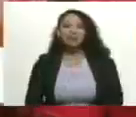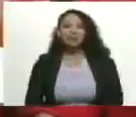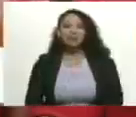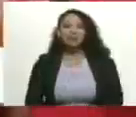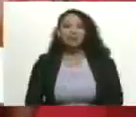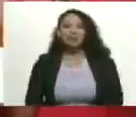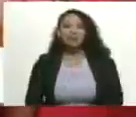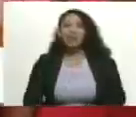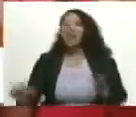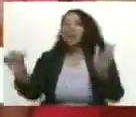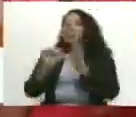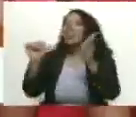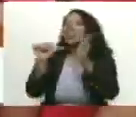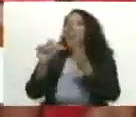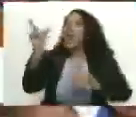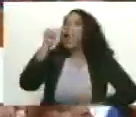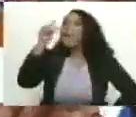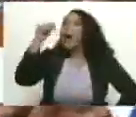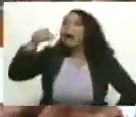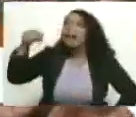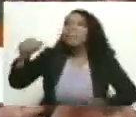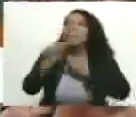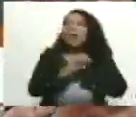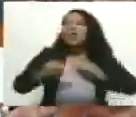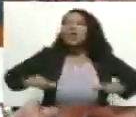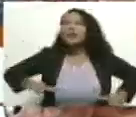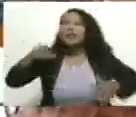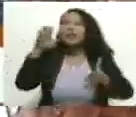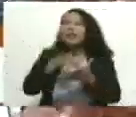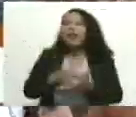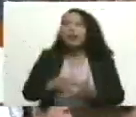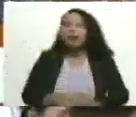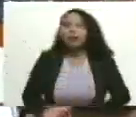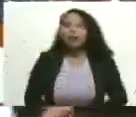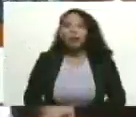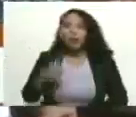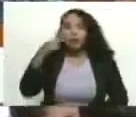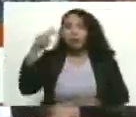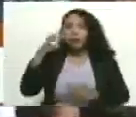¿Dónde están los hombres de Portuguesa? Claro, ¿vale?